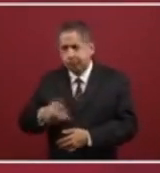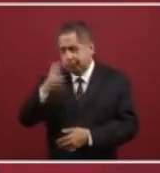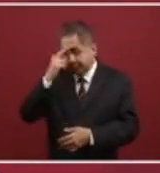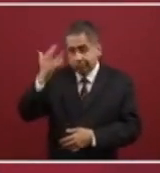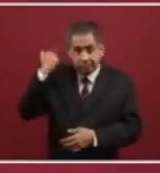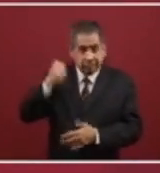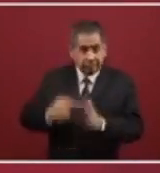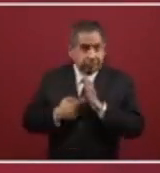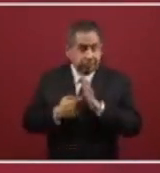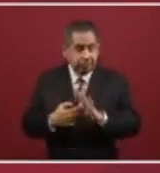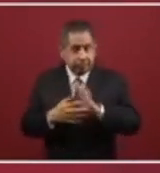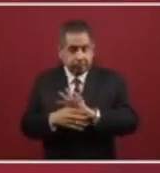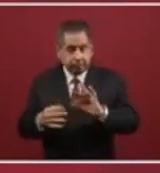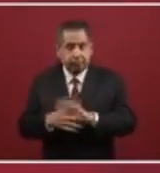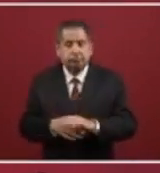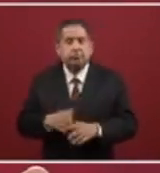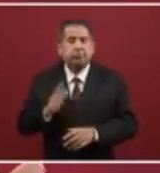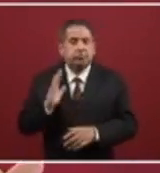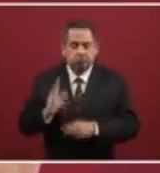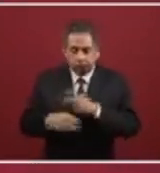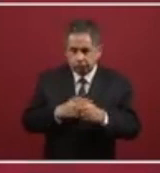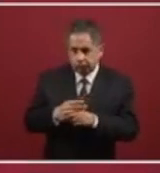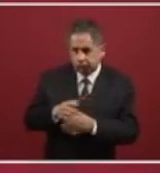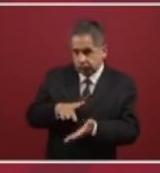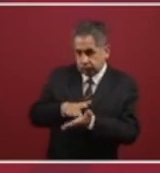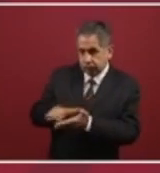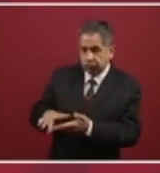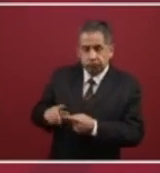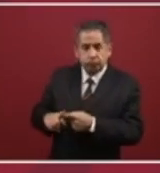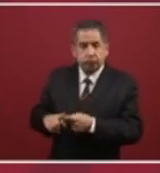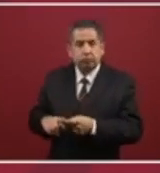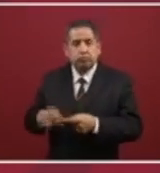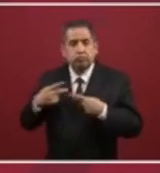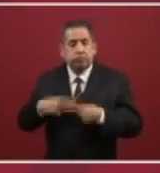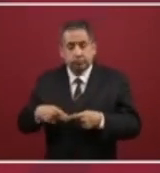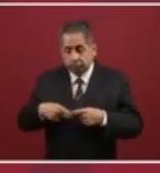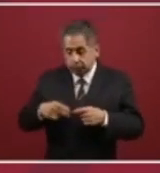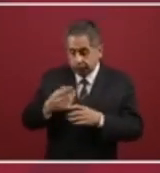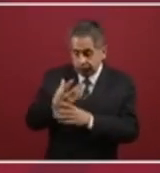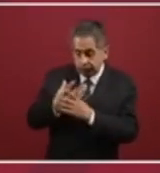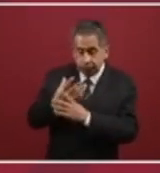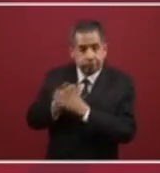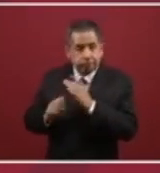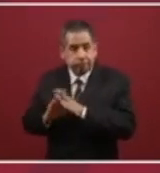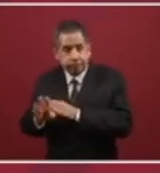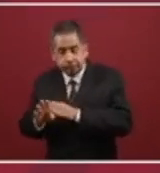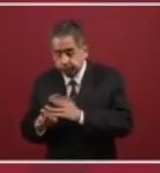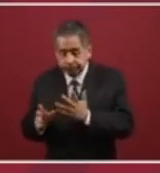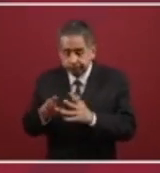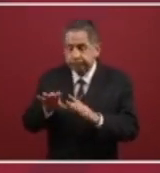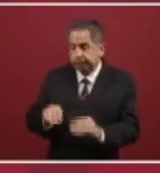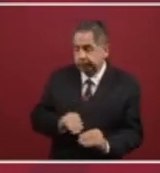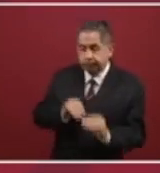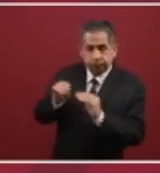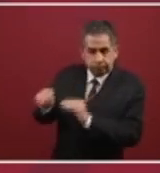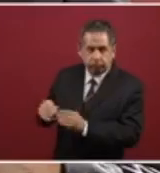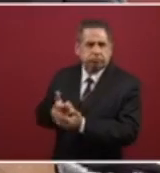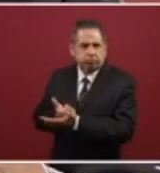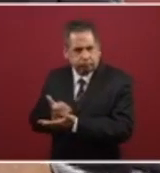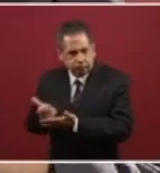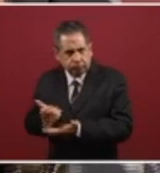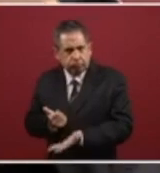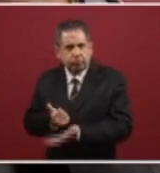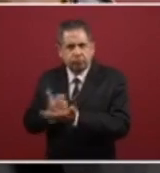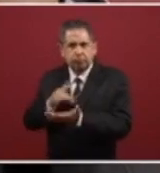presentó, acciones para apoyar el retorno de migrantes o para respaldar a los países que